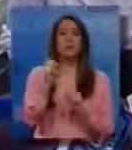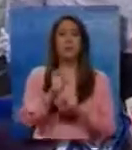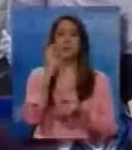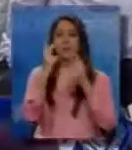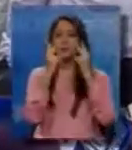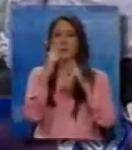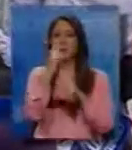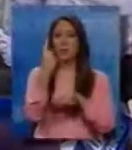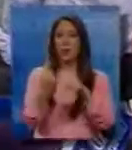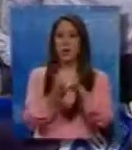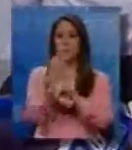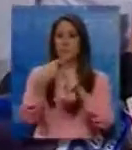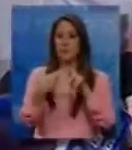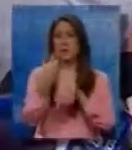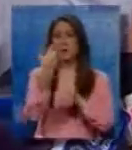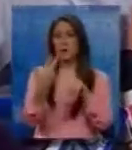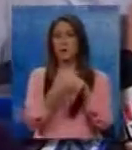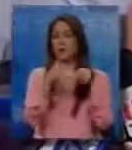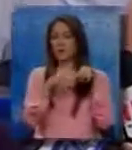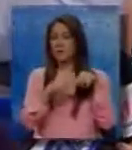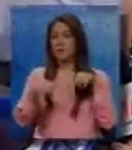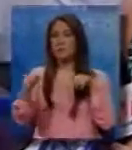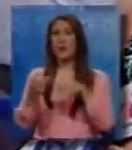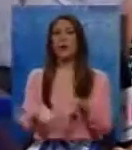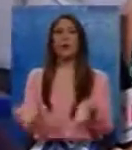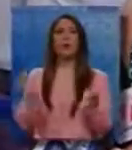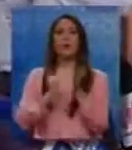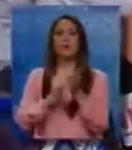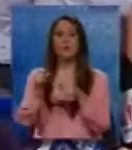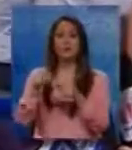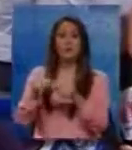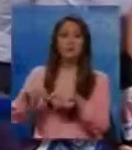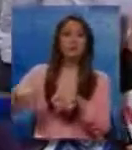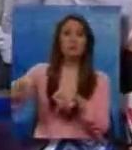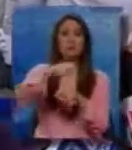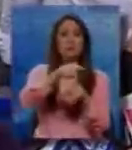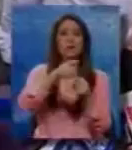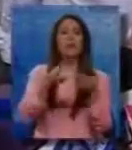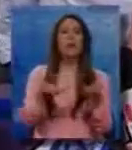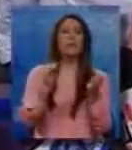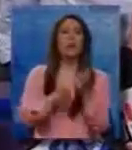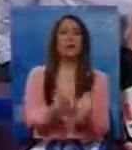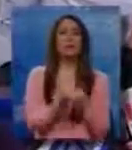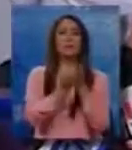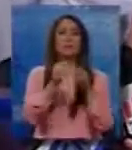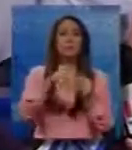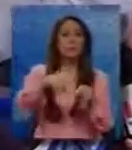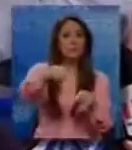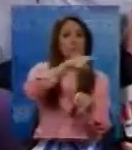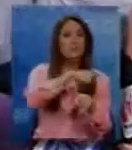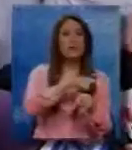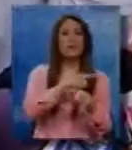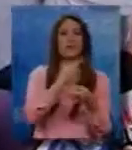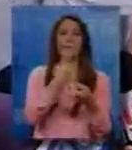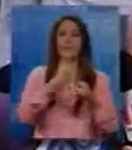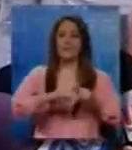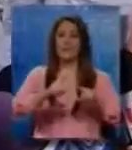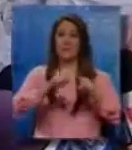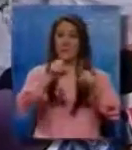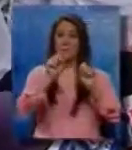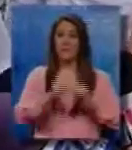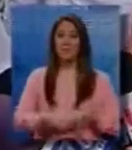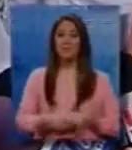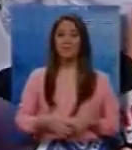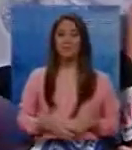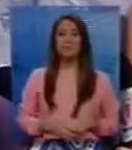visitan 1 hora y media, 3 horas, cogen la lancha que va a pasar cada 1 hora y media por lo pronto, o el aumento de la frecuencia, y siguen al siguiente punto. Incluso hay